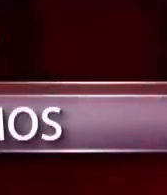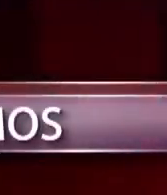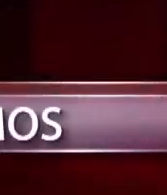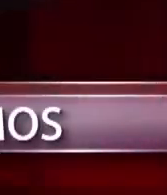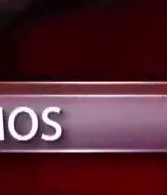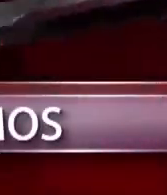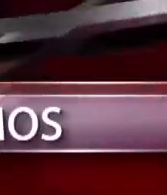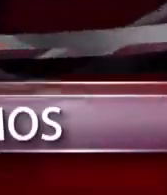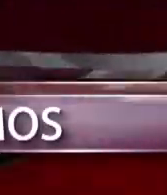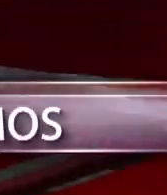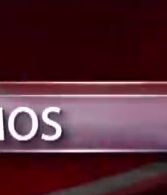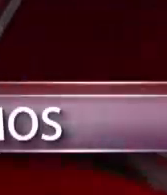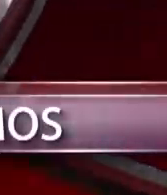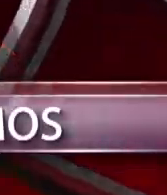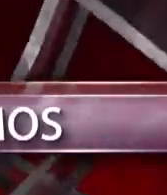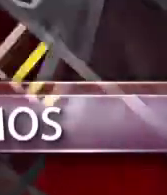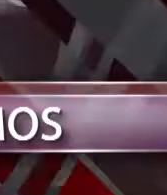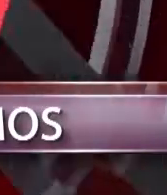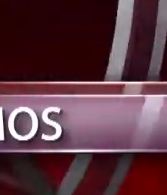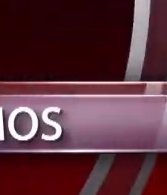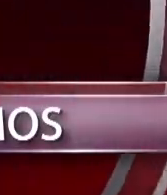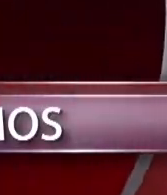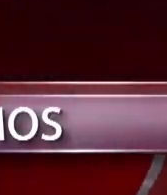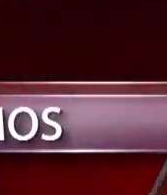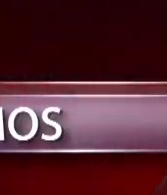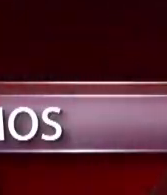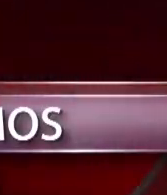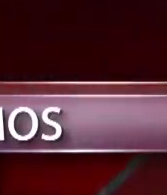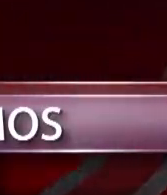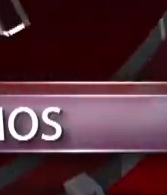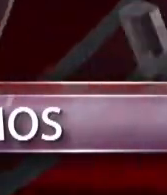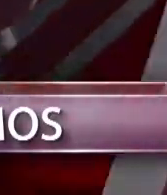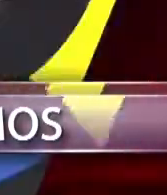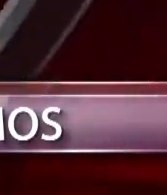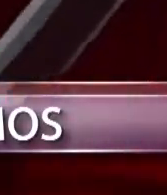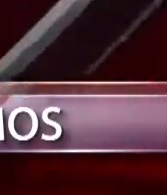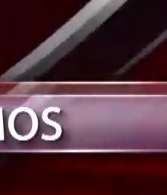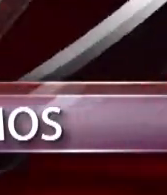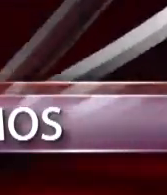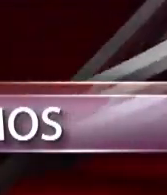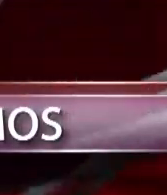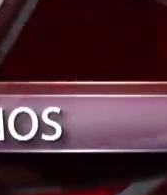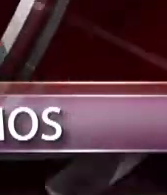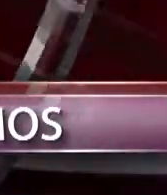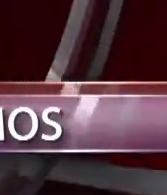Regresamos con TVL Noticias, emisión central, luego de la siguiente pausa promocional.